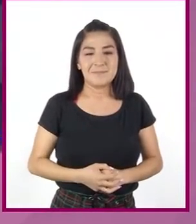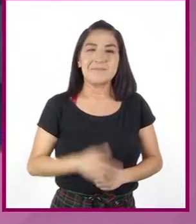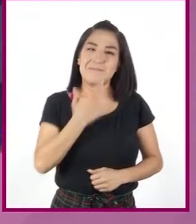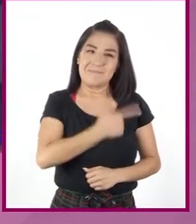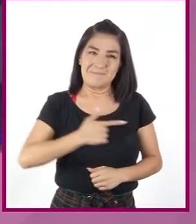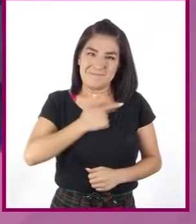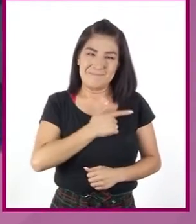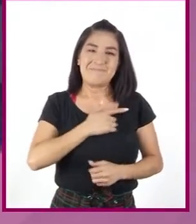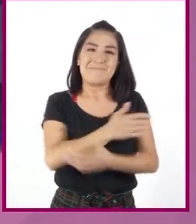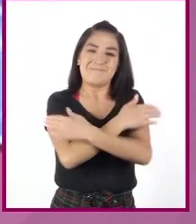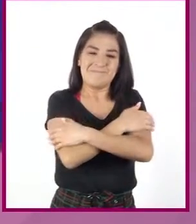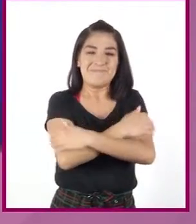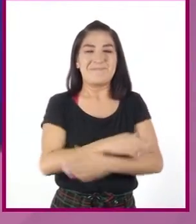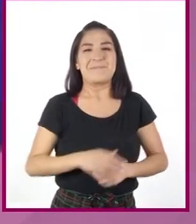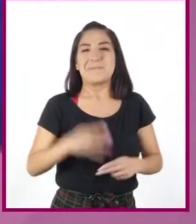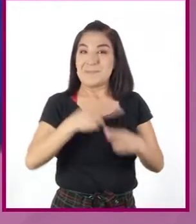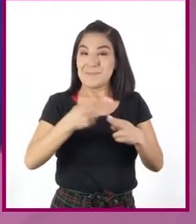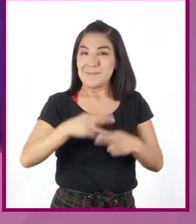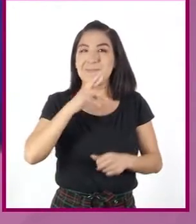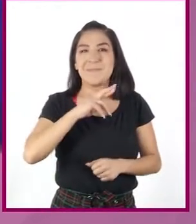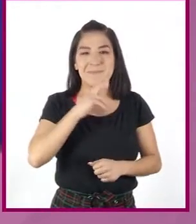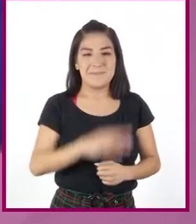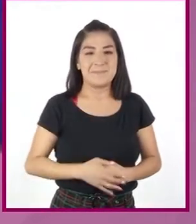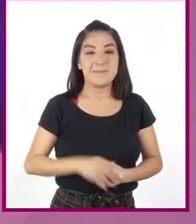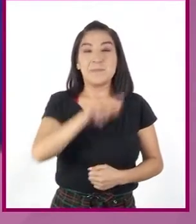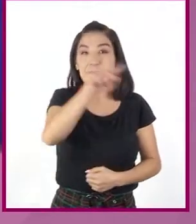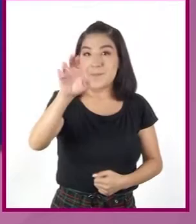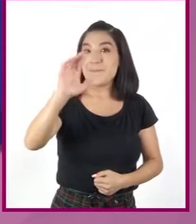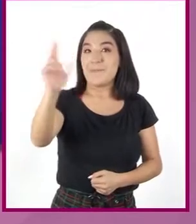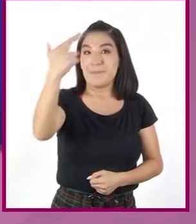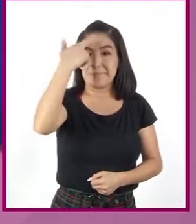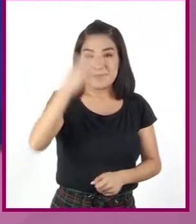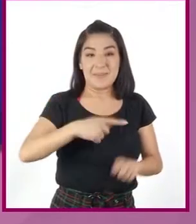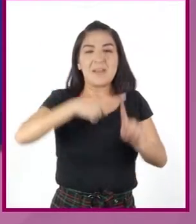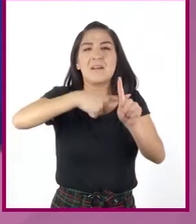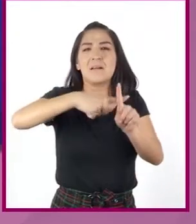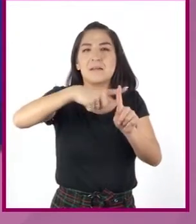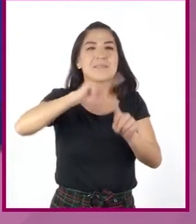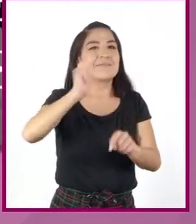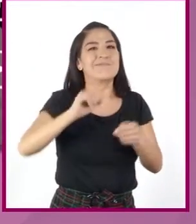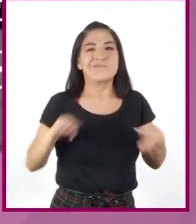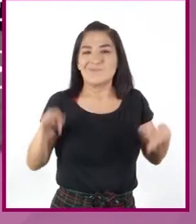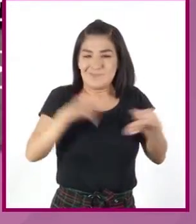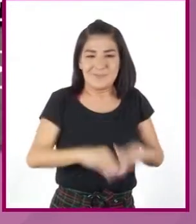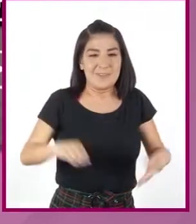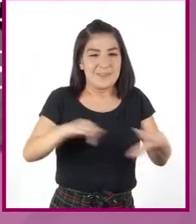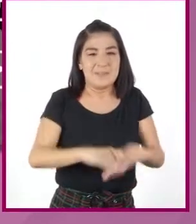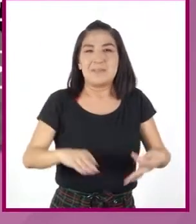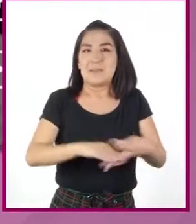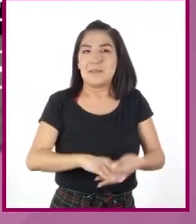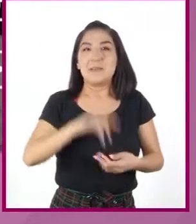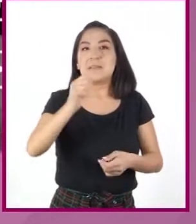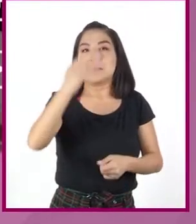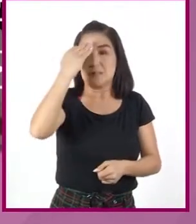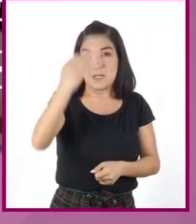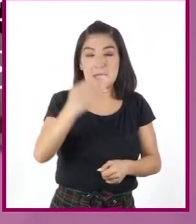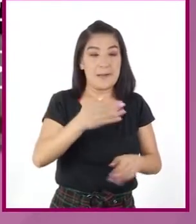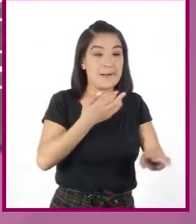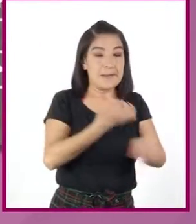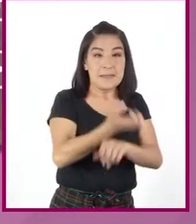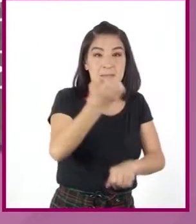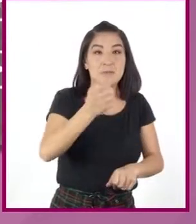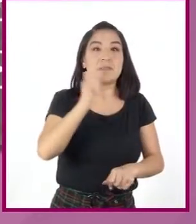placer, Edmundo. ¡Hasta pronto! Y recuerden, el clima es constante y el estado del tiempo